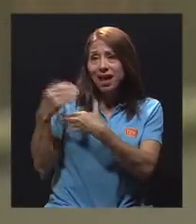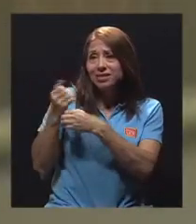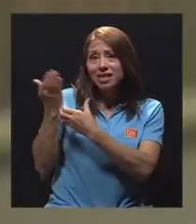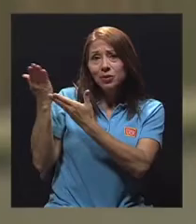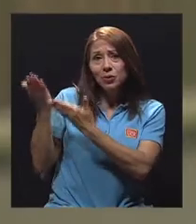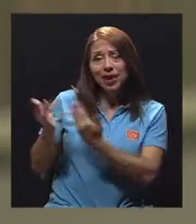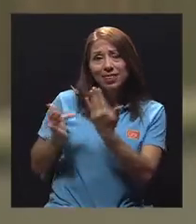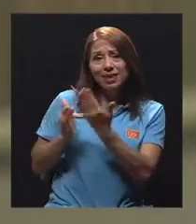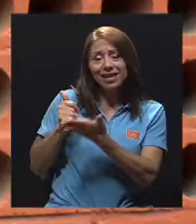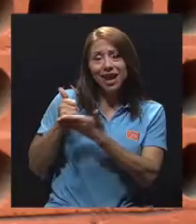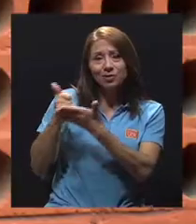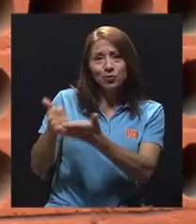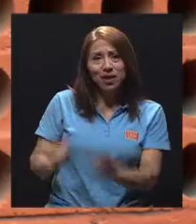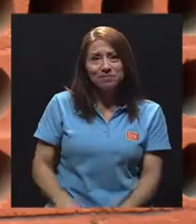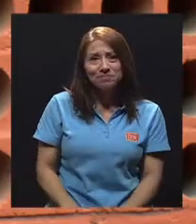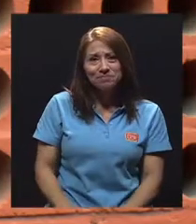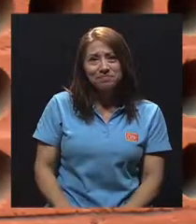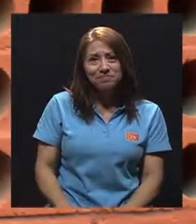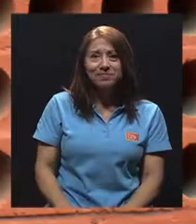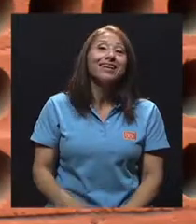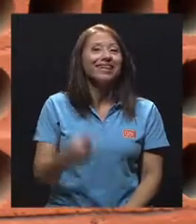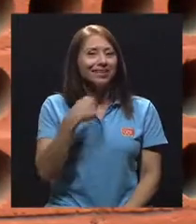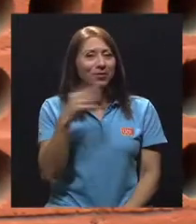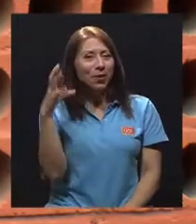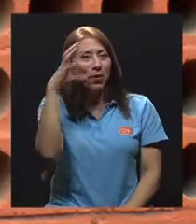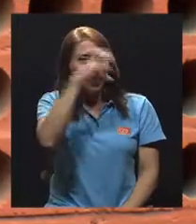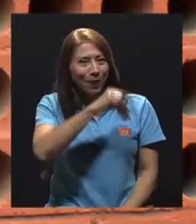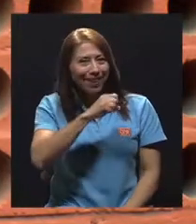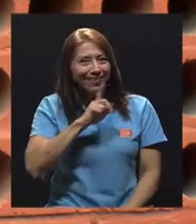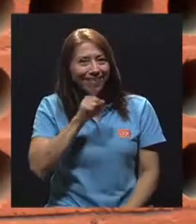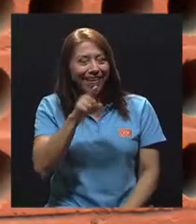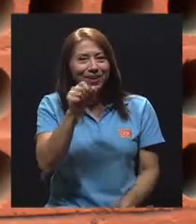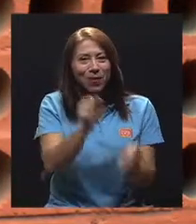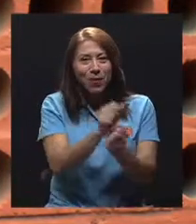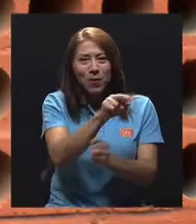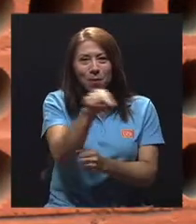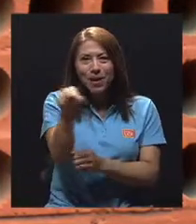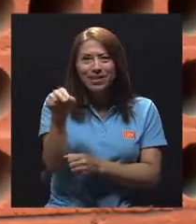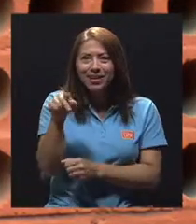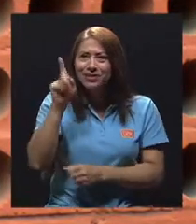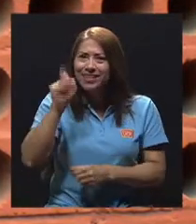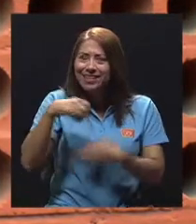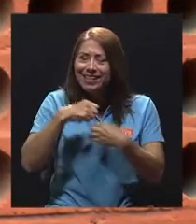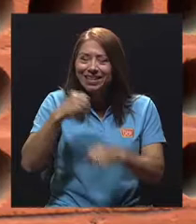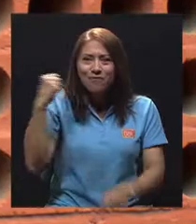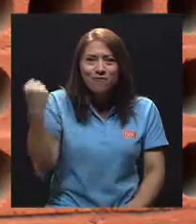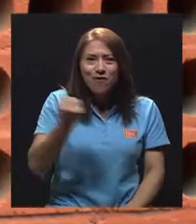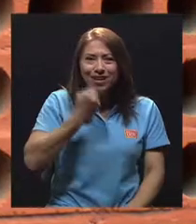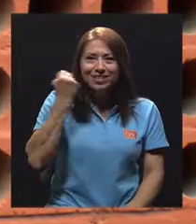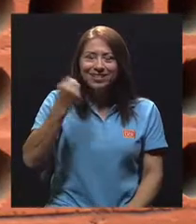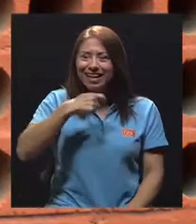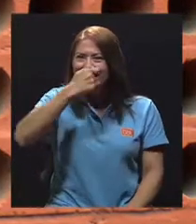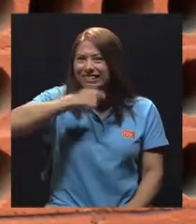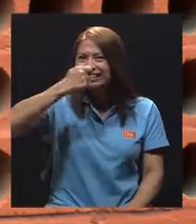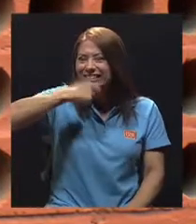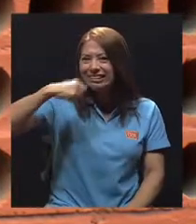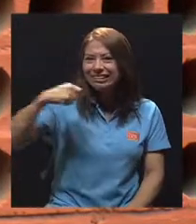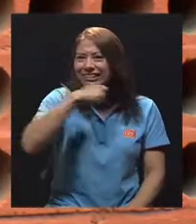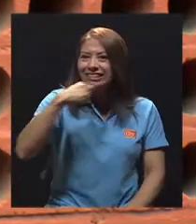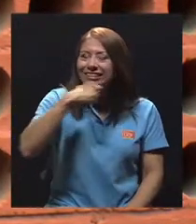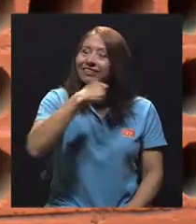la técnica ayuda. Y es que uno no nota, ¿verdad? Con los compañeros y demás, que cuando la fuerza es que tienen, uh-huh, que hacer, ¿verdad? Incluso